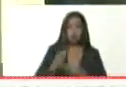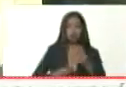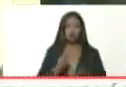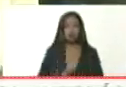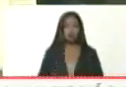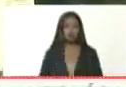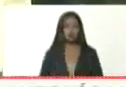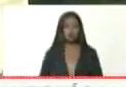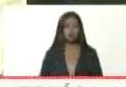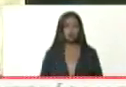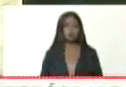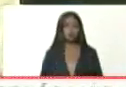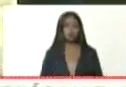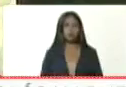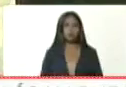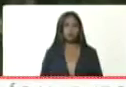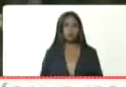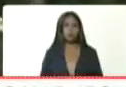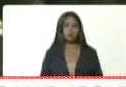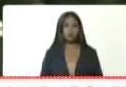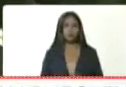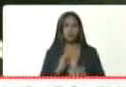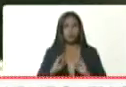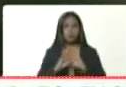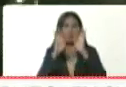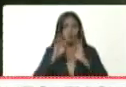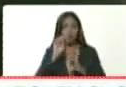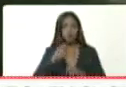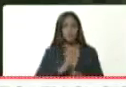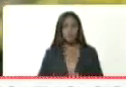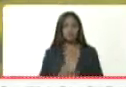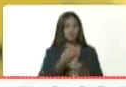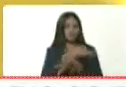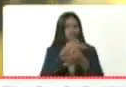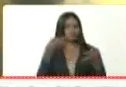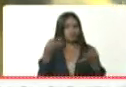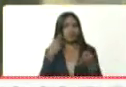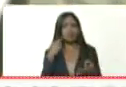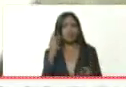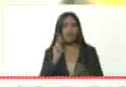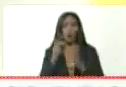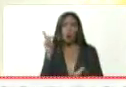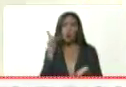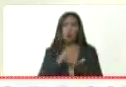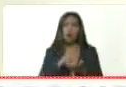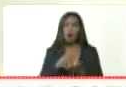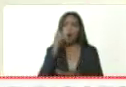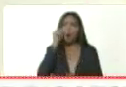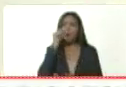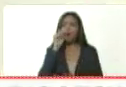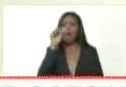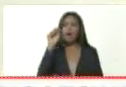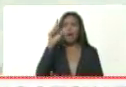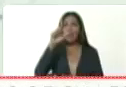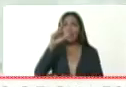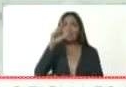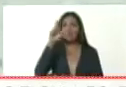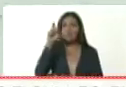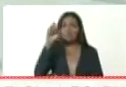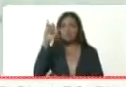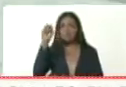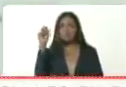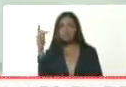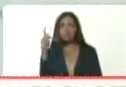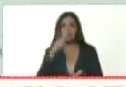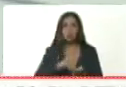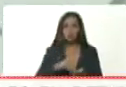estaba uno de sus trabajadores que le puede explicar excelente aquí hay uno de los trabajadores alexis al este hinojosa que